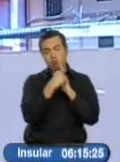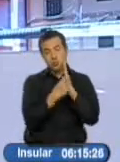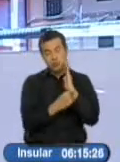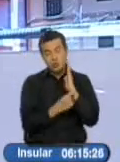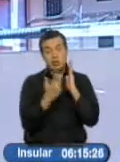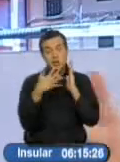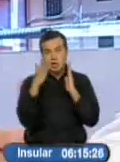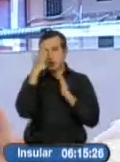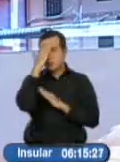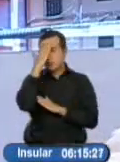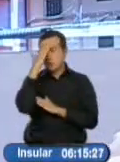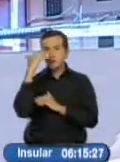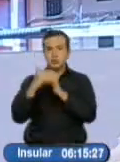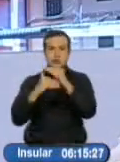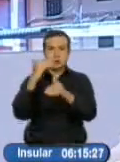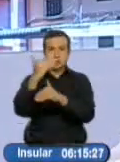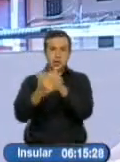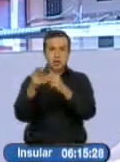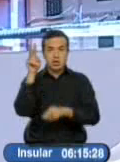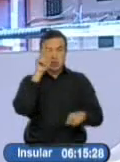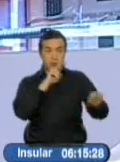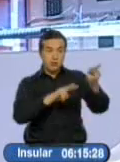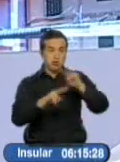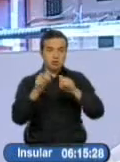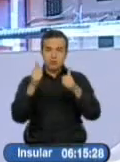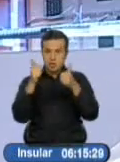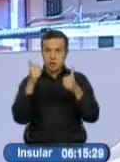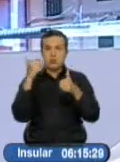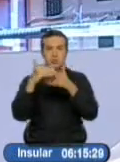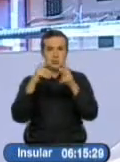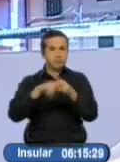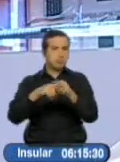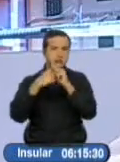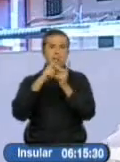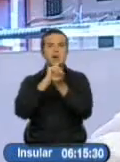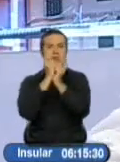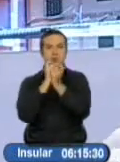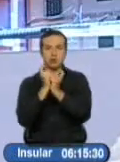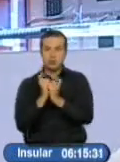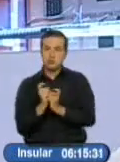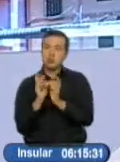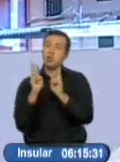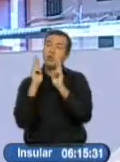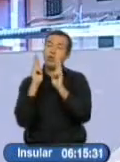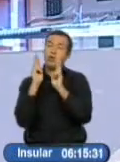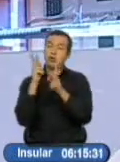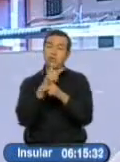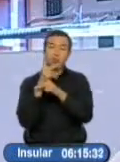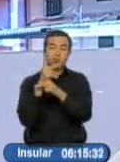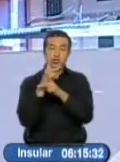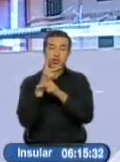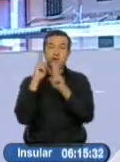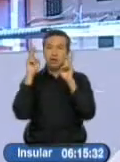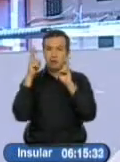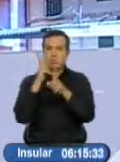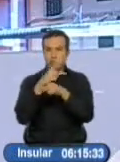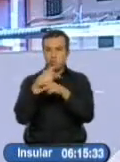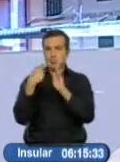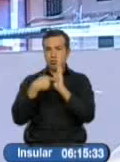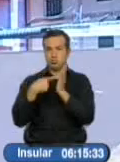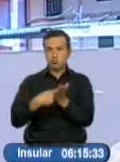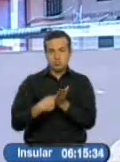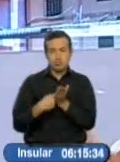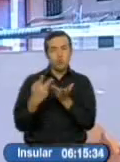es un paso, porque ya con eso el diagnóstico es el adecuado para poder empezar a hacer los cambios que esperamos en el Consejo Consultivo Productivo y